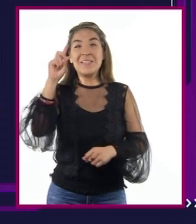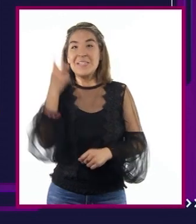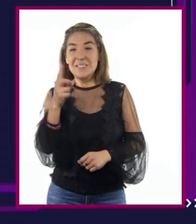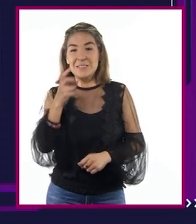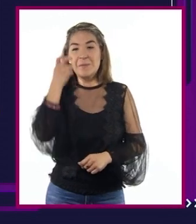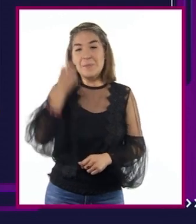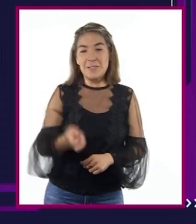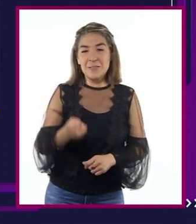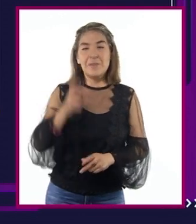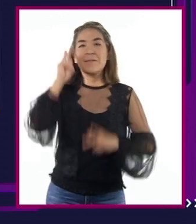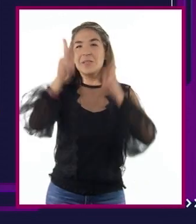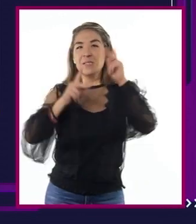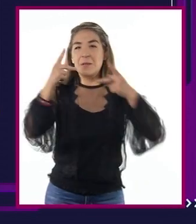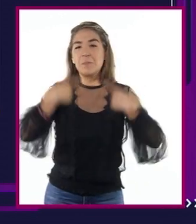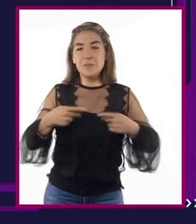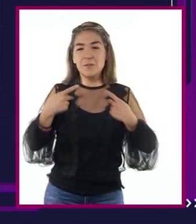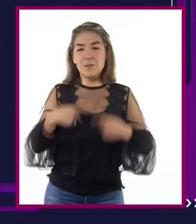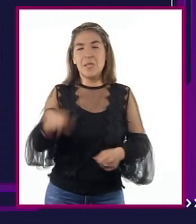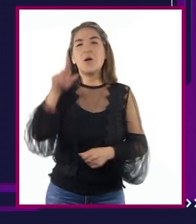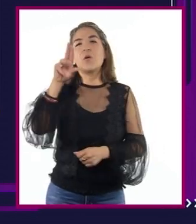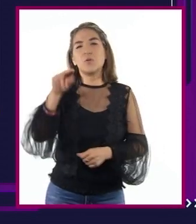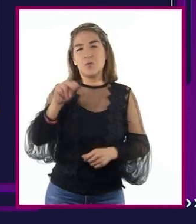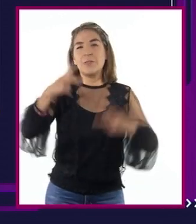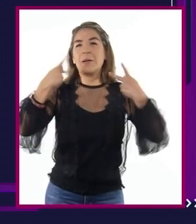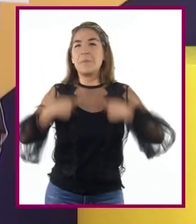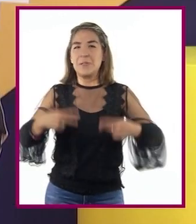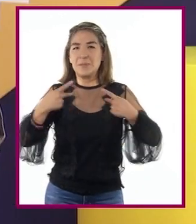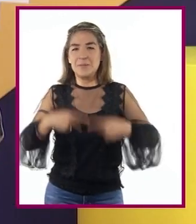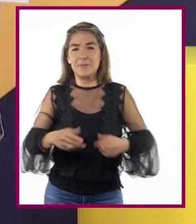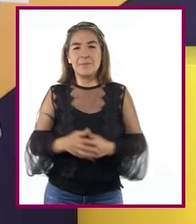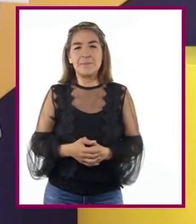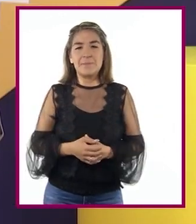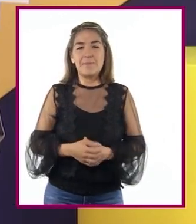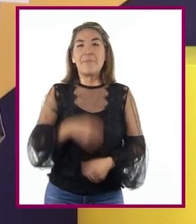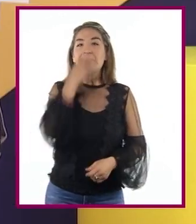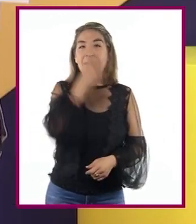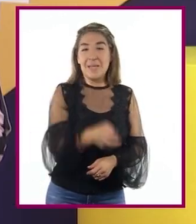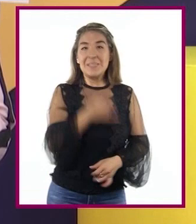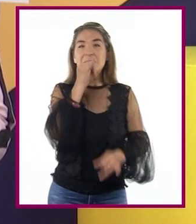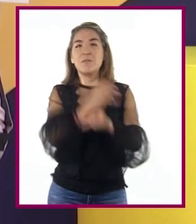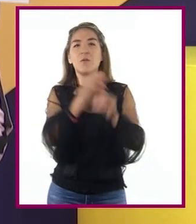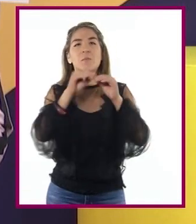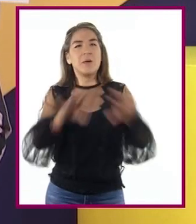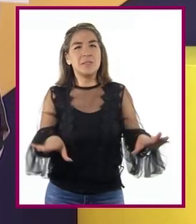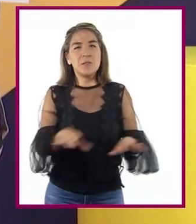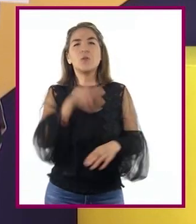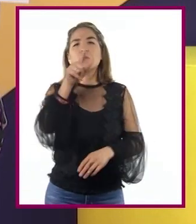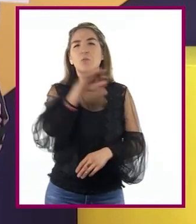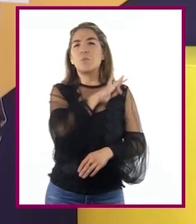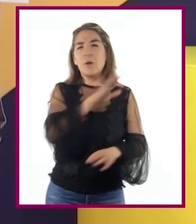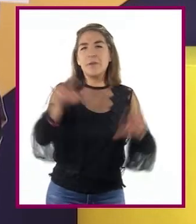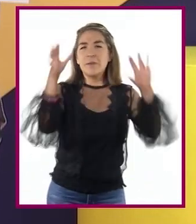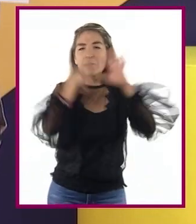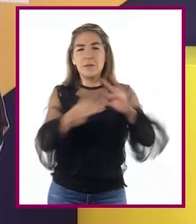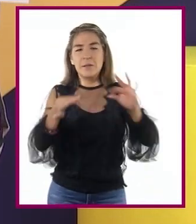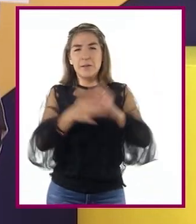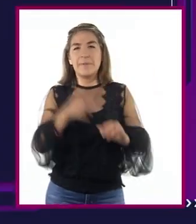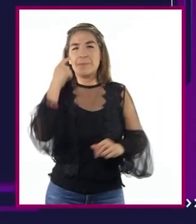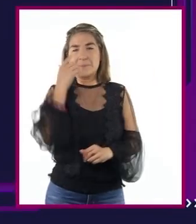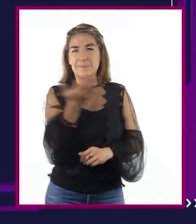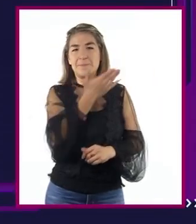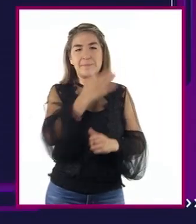del año las visitas fueron de 80 personas. A partir del gráfico se puede interpretar lo